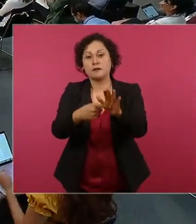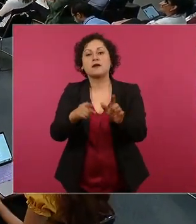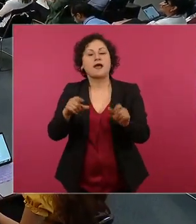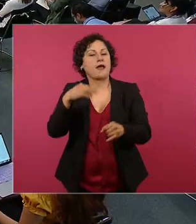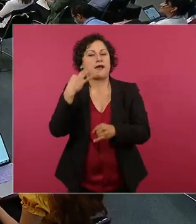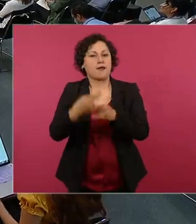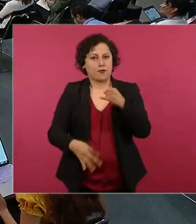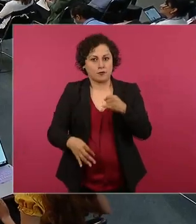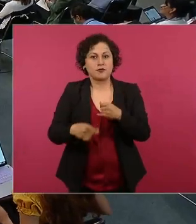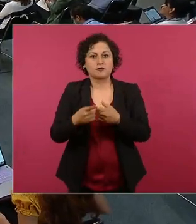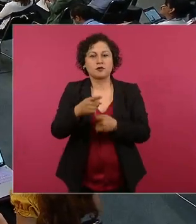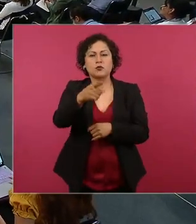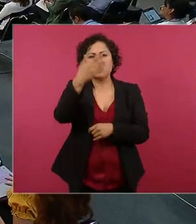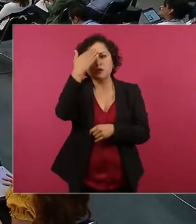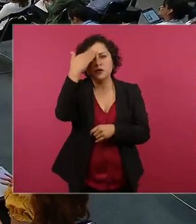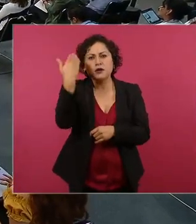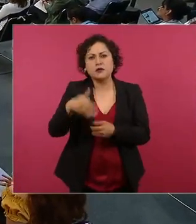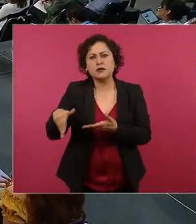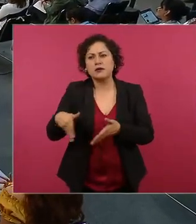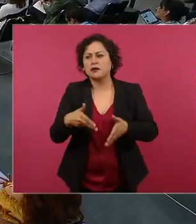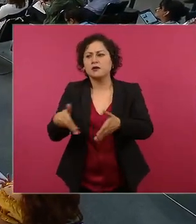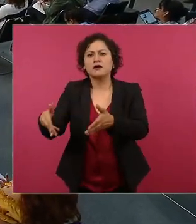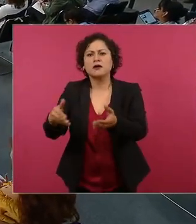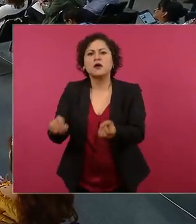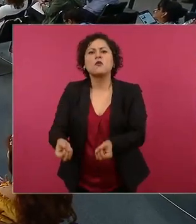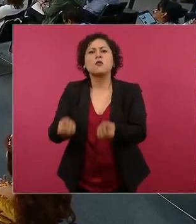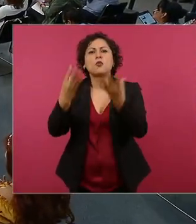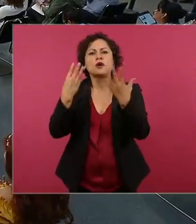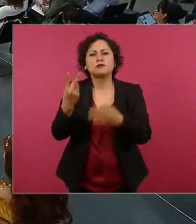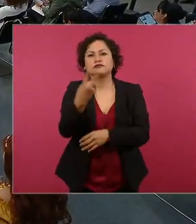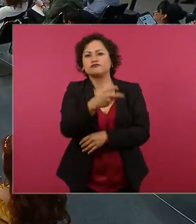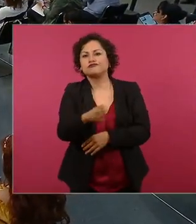estos? Como 250.